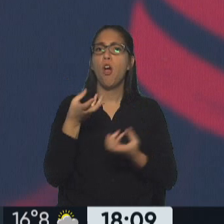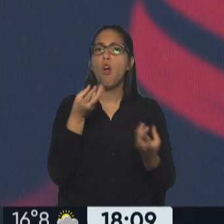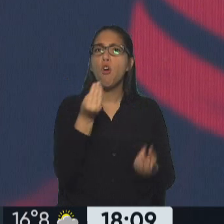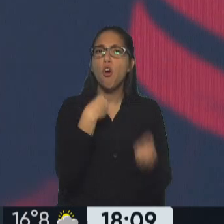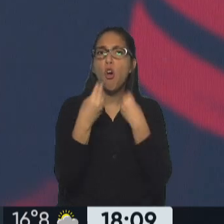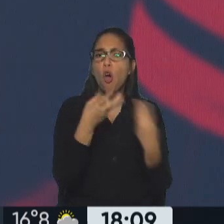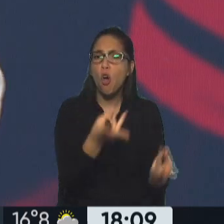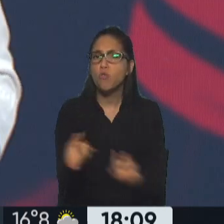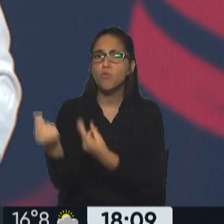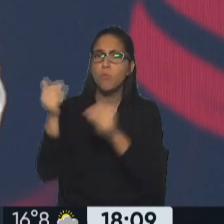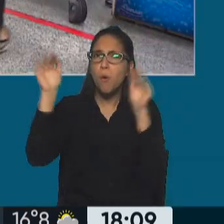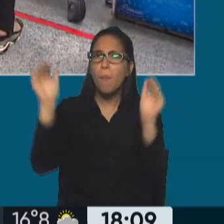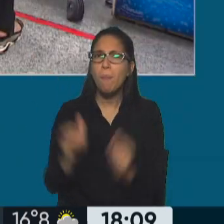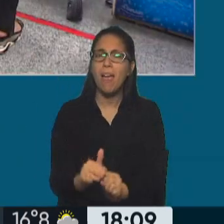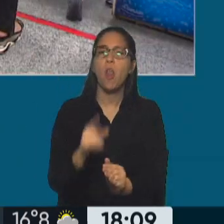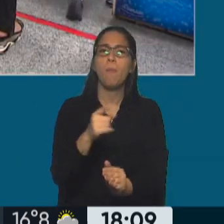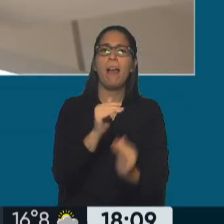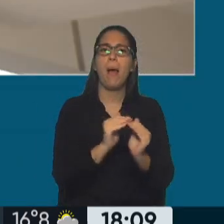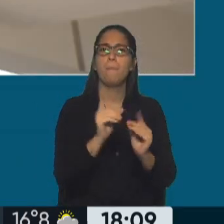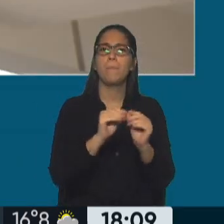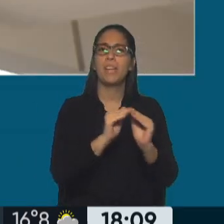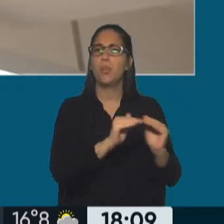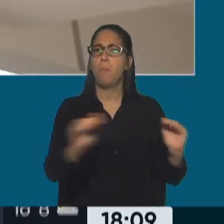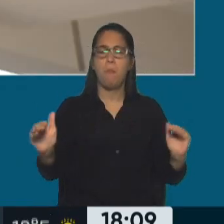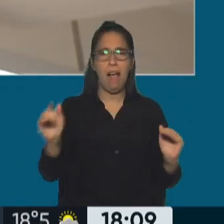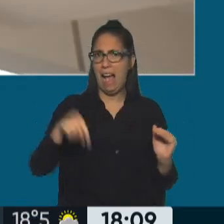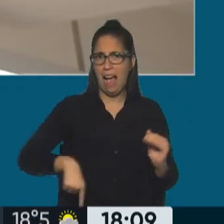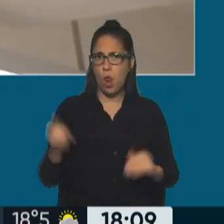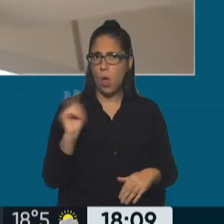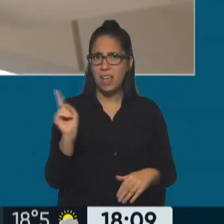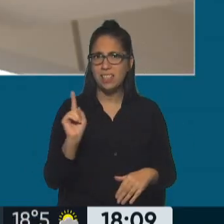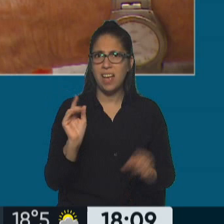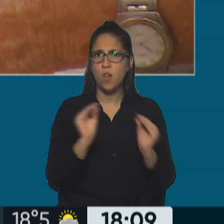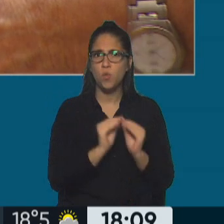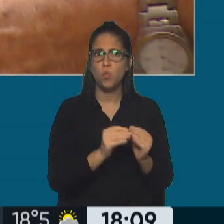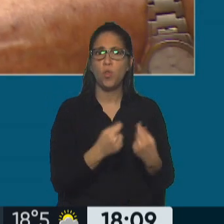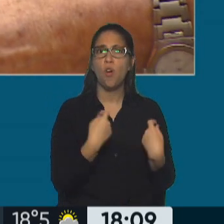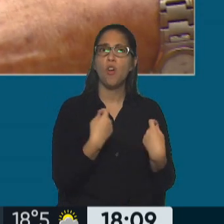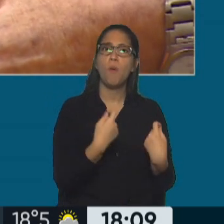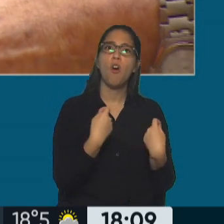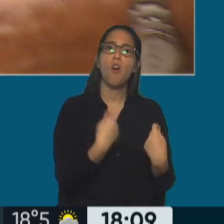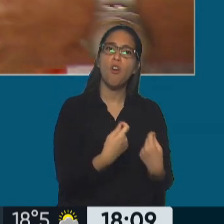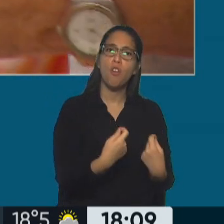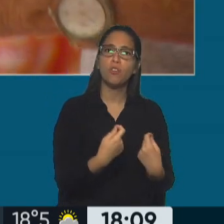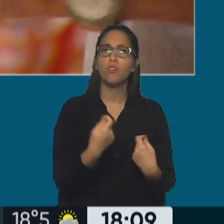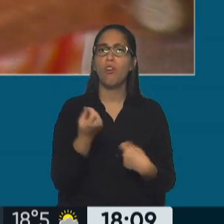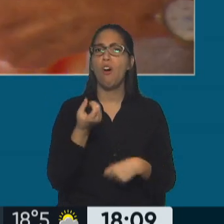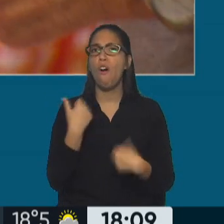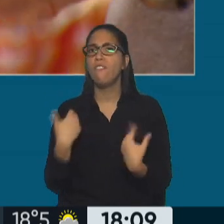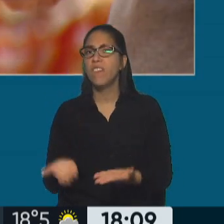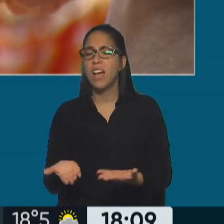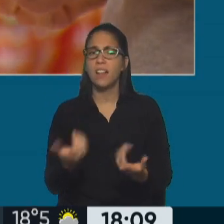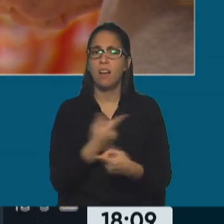que bajen para estabilizar los precios. Exactamente. Y en Argentina claramente un problema de costos, de oferta, de costos importados y demás,